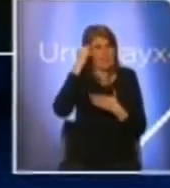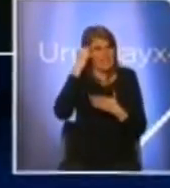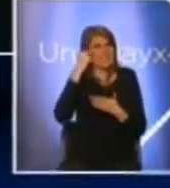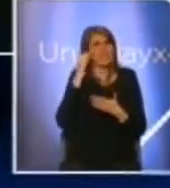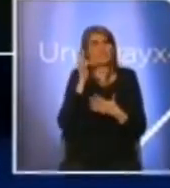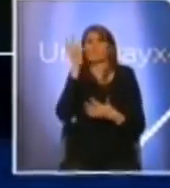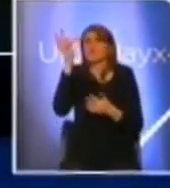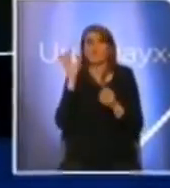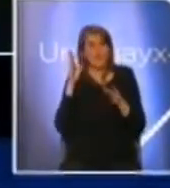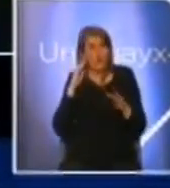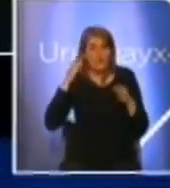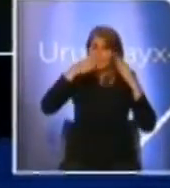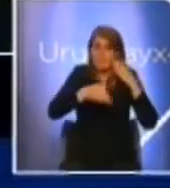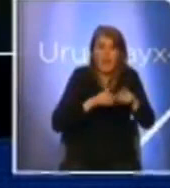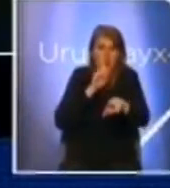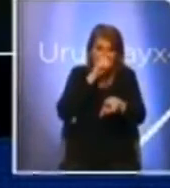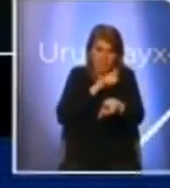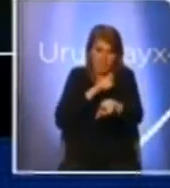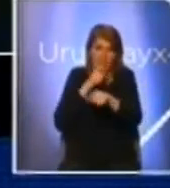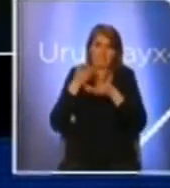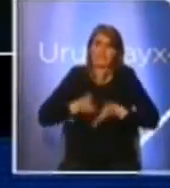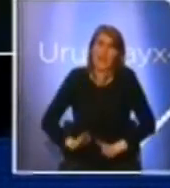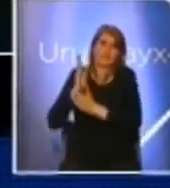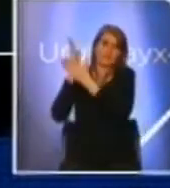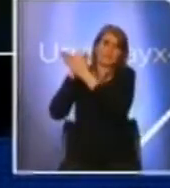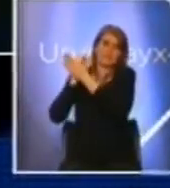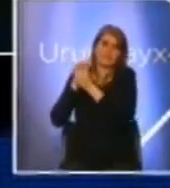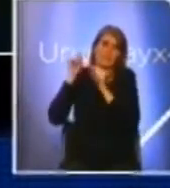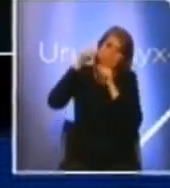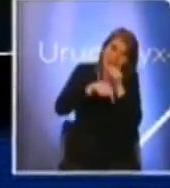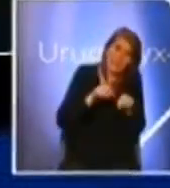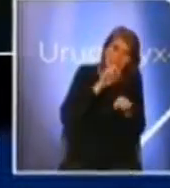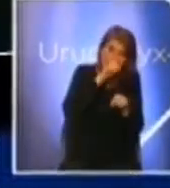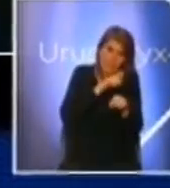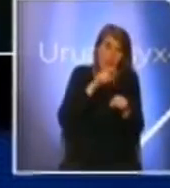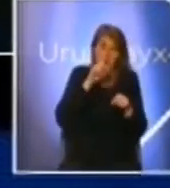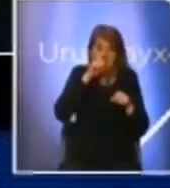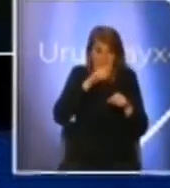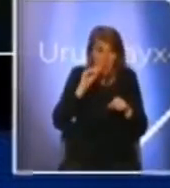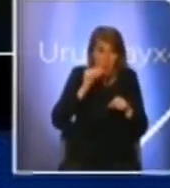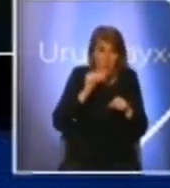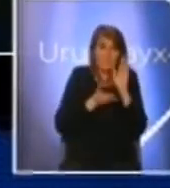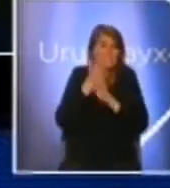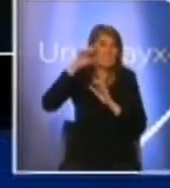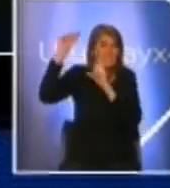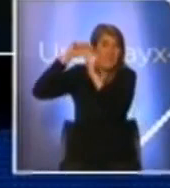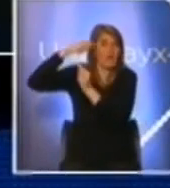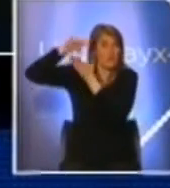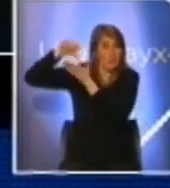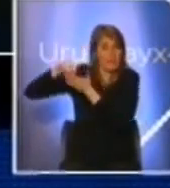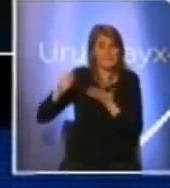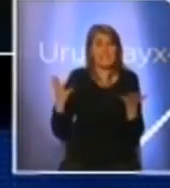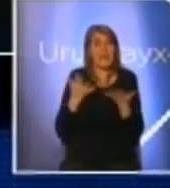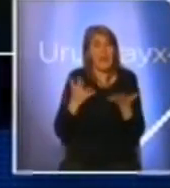en Montevideo, y a veces de Montevideo pensaban que el futuro estaba fuera del país. Y hoy lo que vemos es que los jóvenes vuelven a mirar